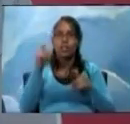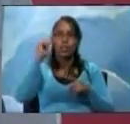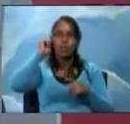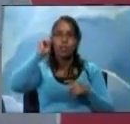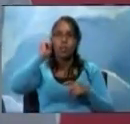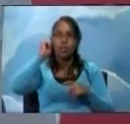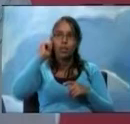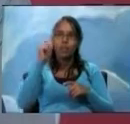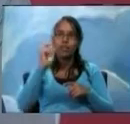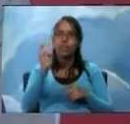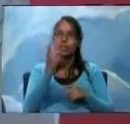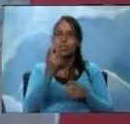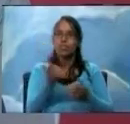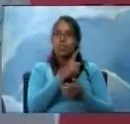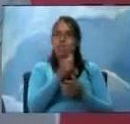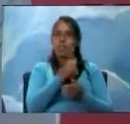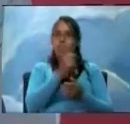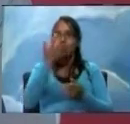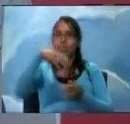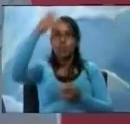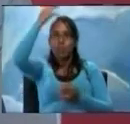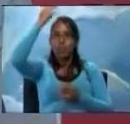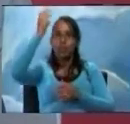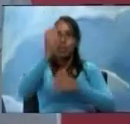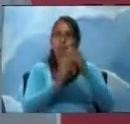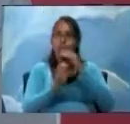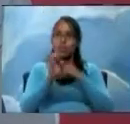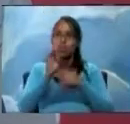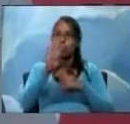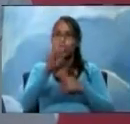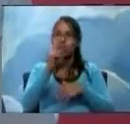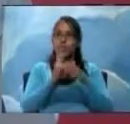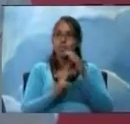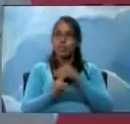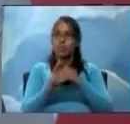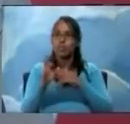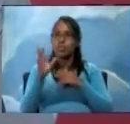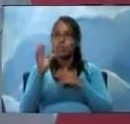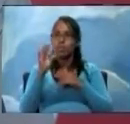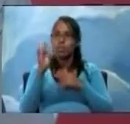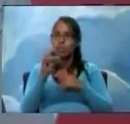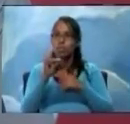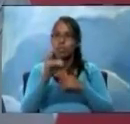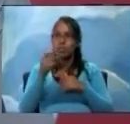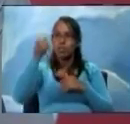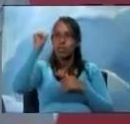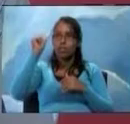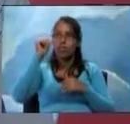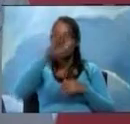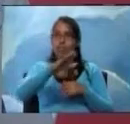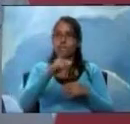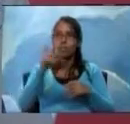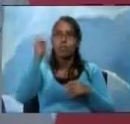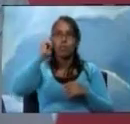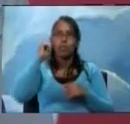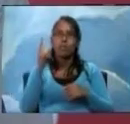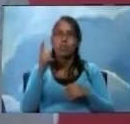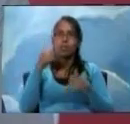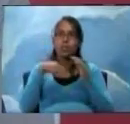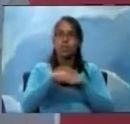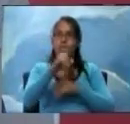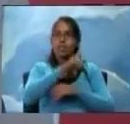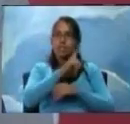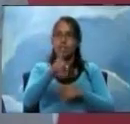la Tsunamita, en el segundo libro de Reyes, capítulo 4, versículo 8. Me hace acordar que estaba esa Tsunamita allí y